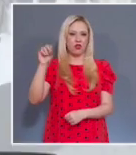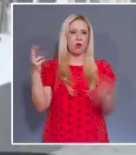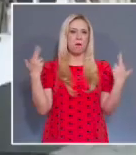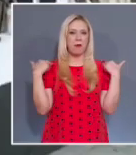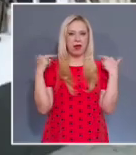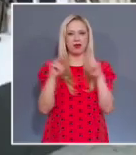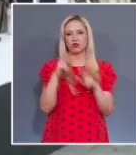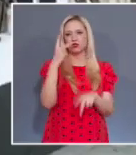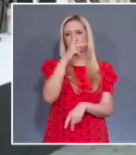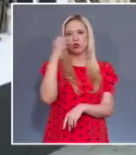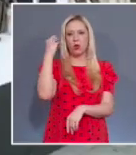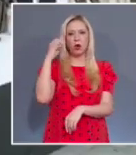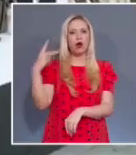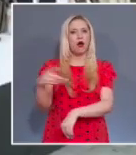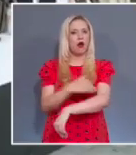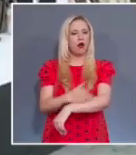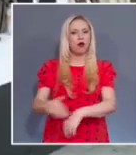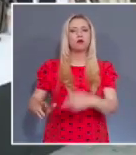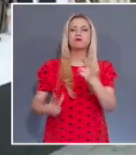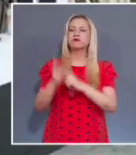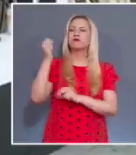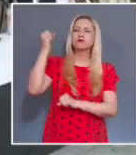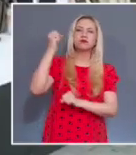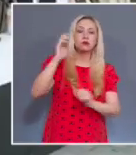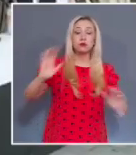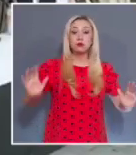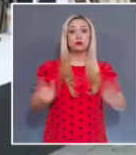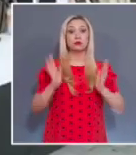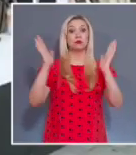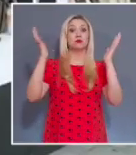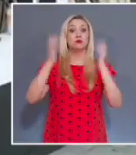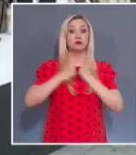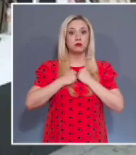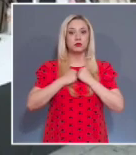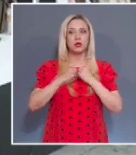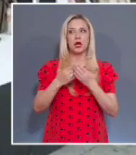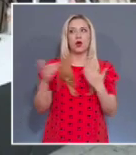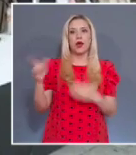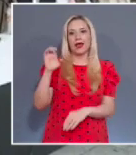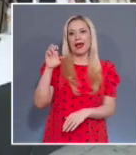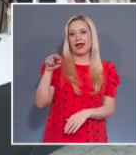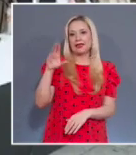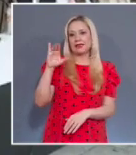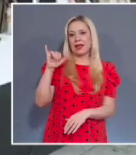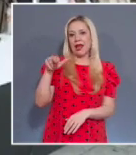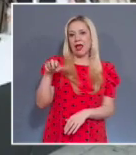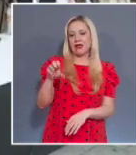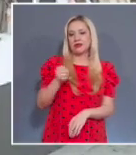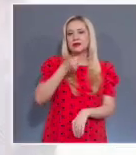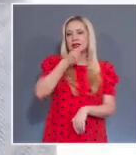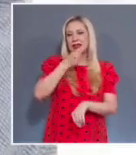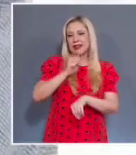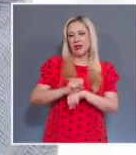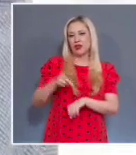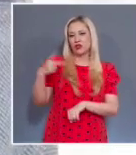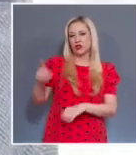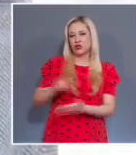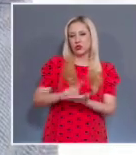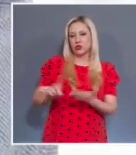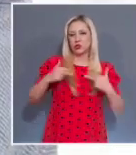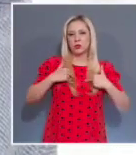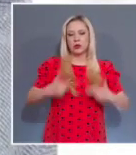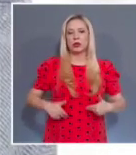social. El subsecretario de Derechos Humanos de Gobernación, Alejandro Encinas, encabezó el acto de disculpa pública. Para